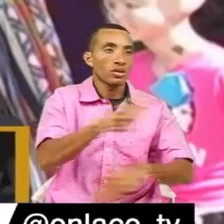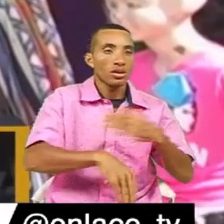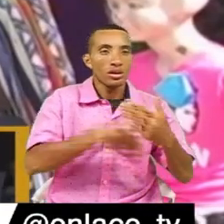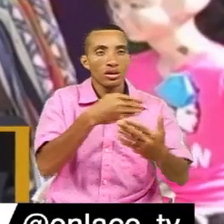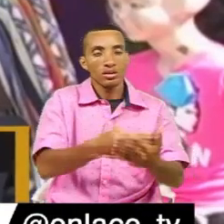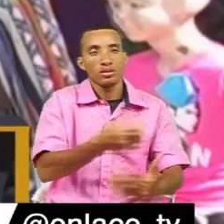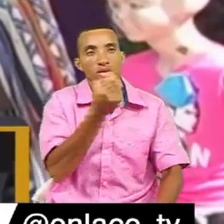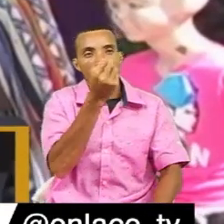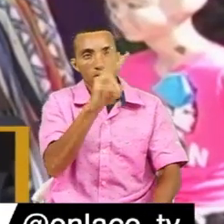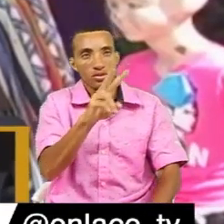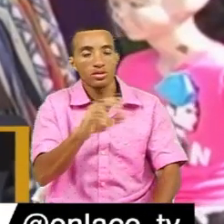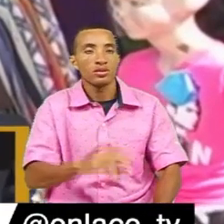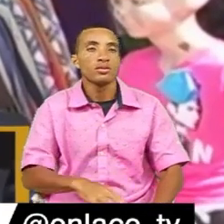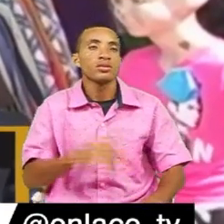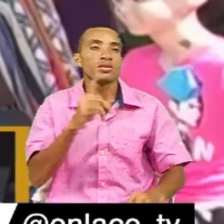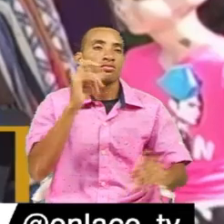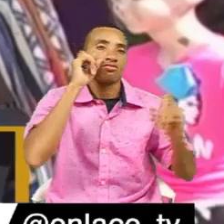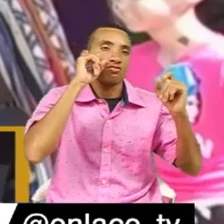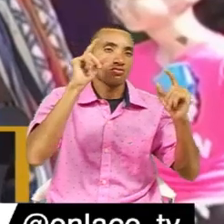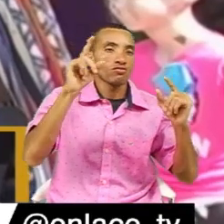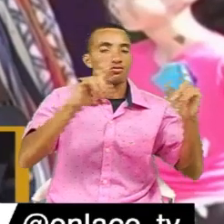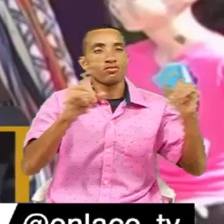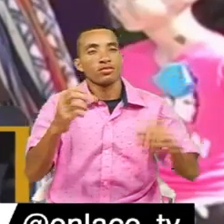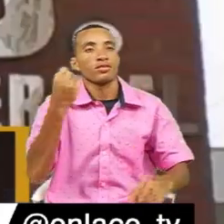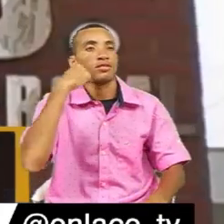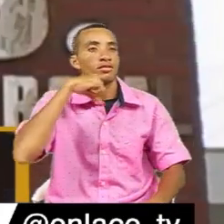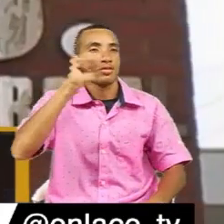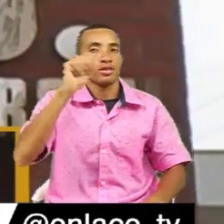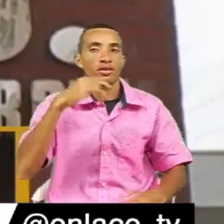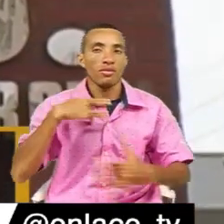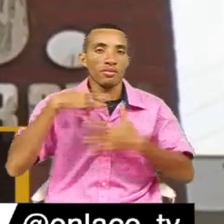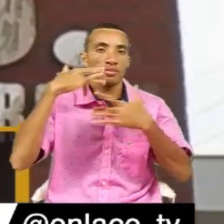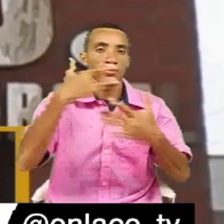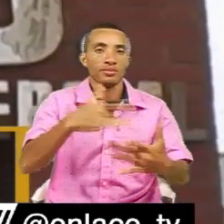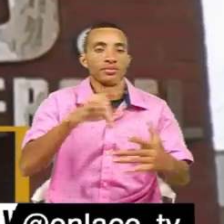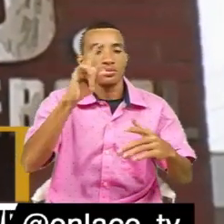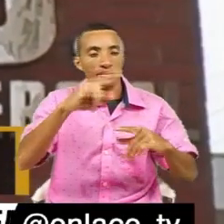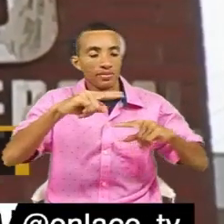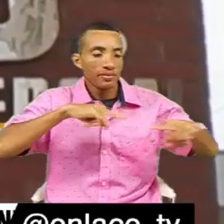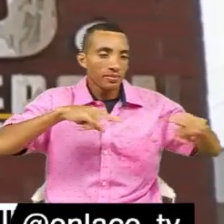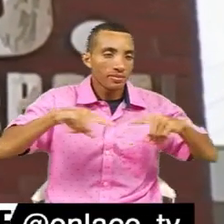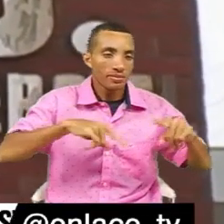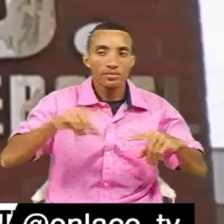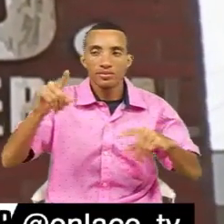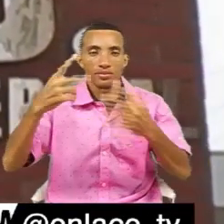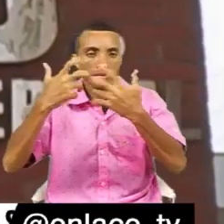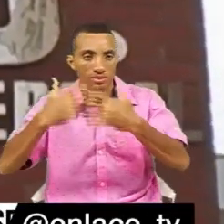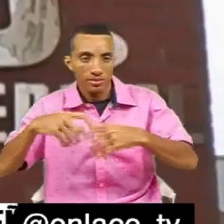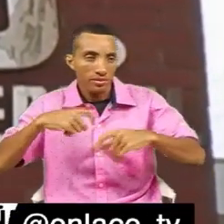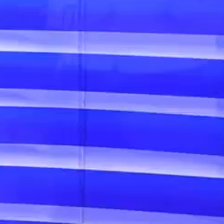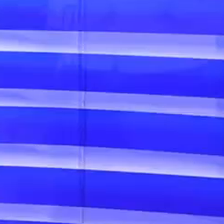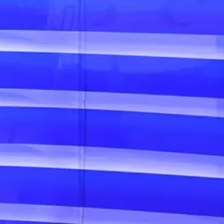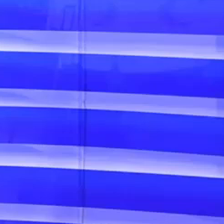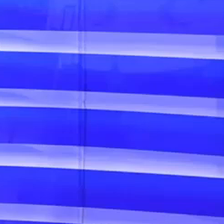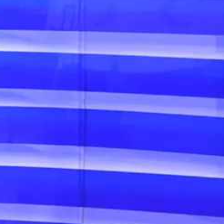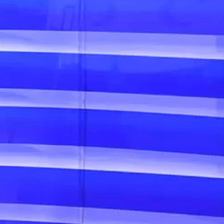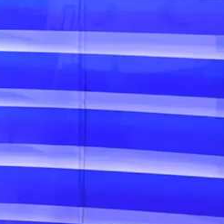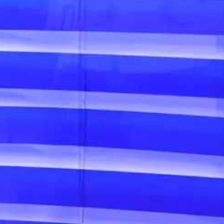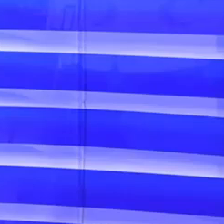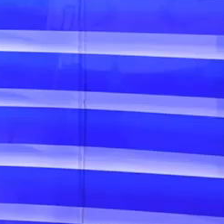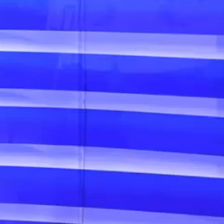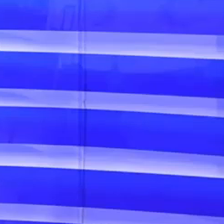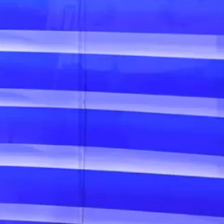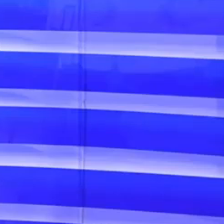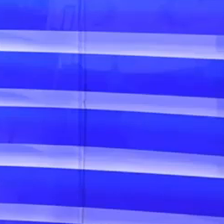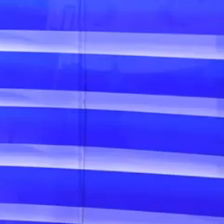día y ganen premios especiales, los cuales serán aportados por la administración y los comerciantes del Centro Popular Comercial. No se